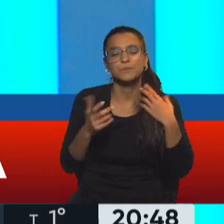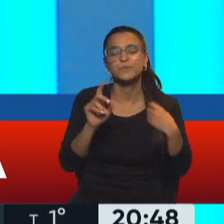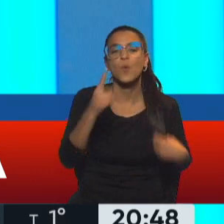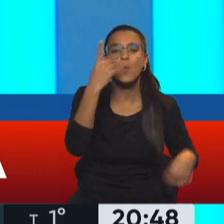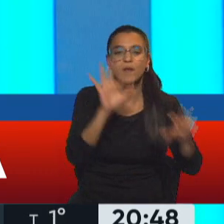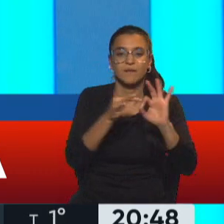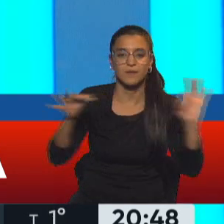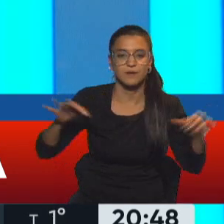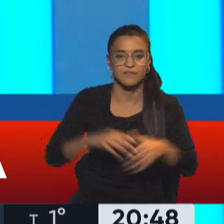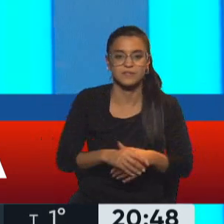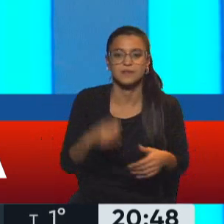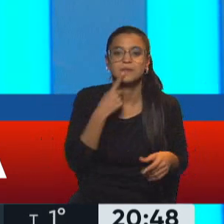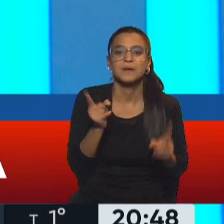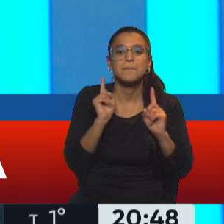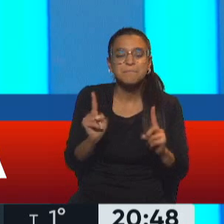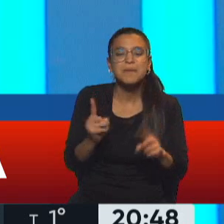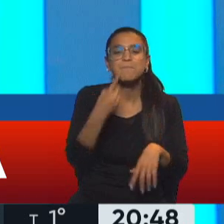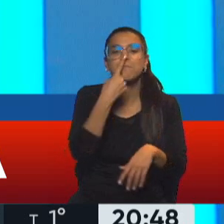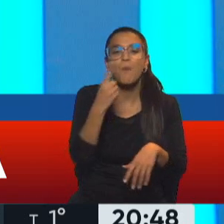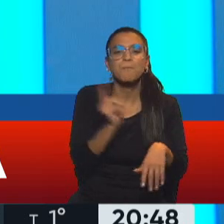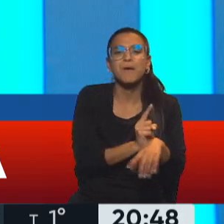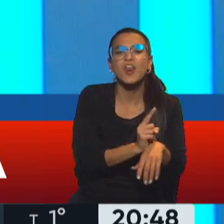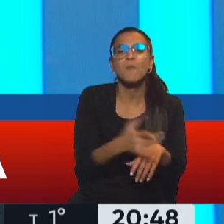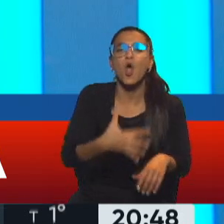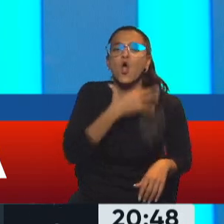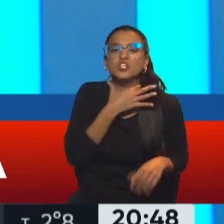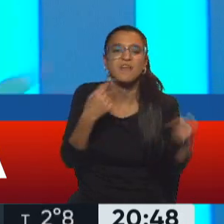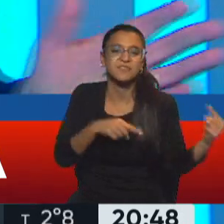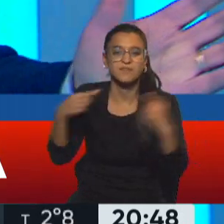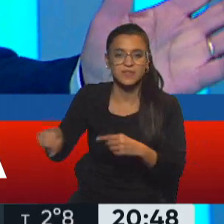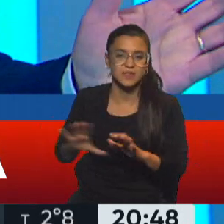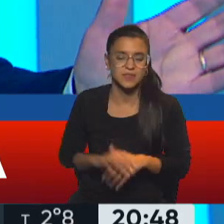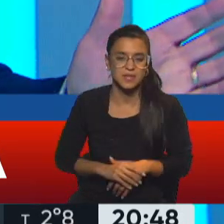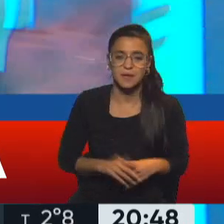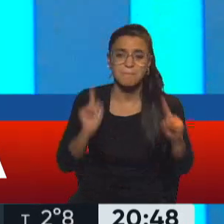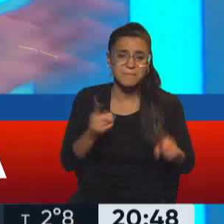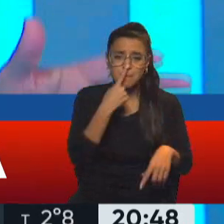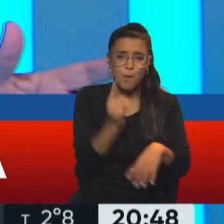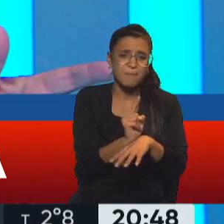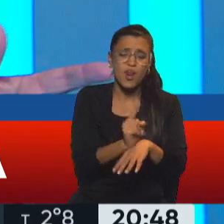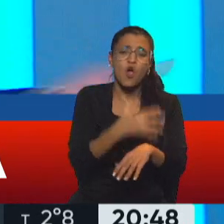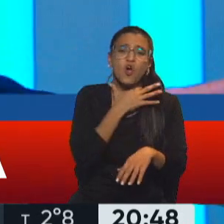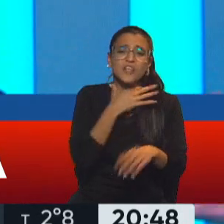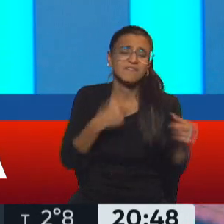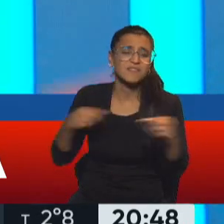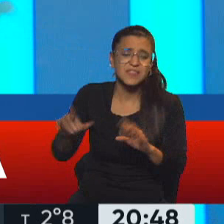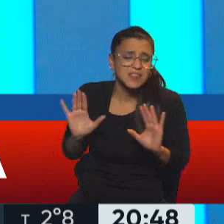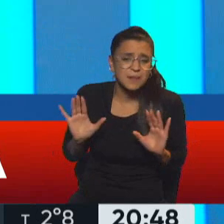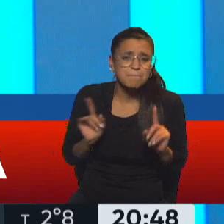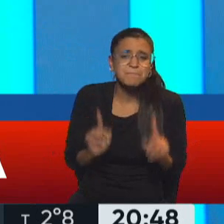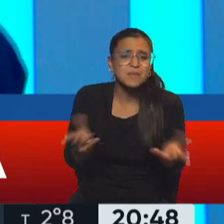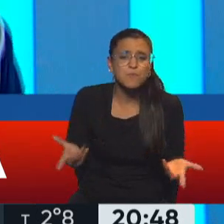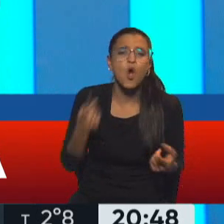frase. Es el mismo perro con distinto collar. El mismo perro con distinto collar. En